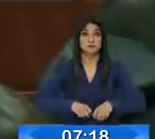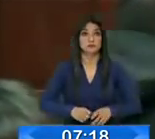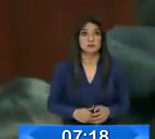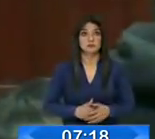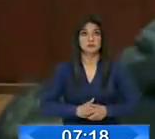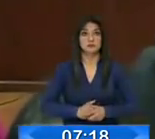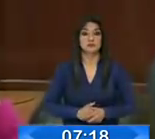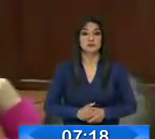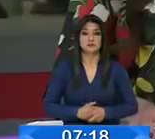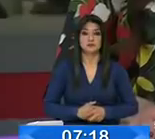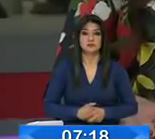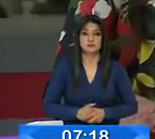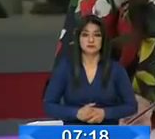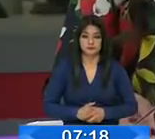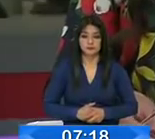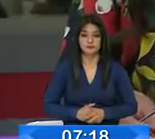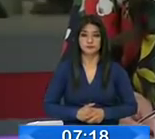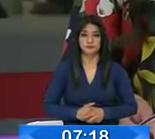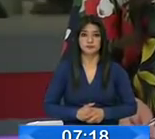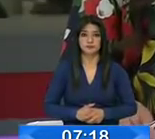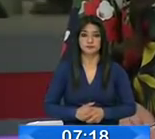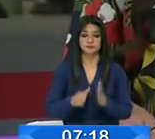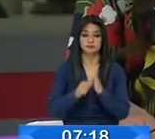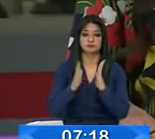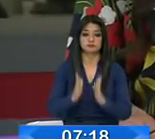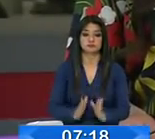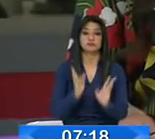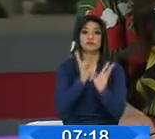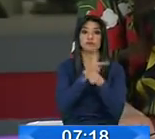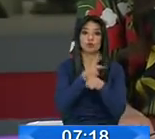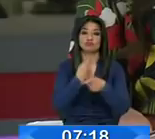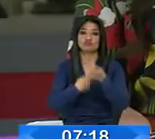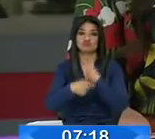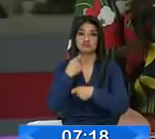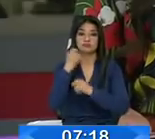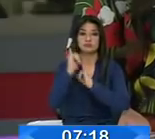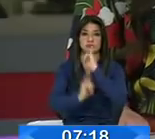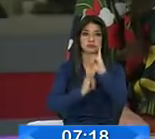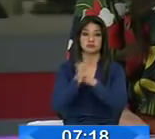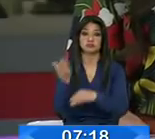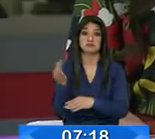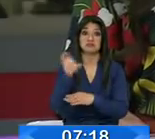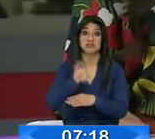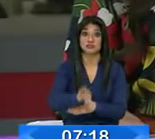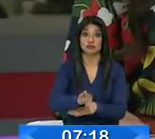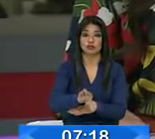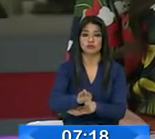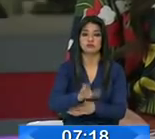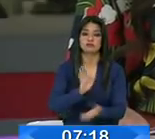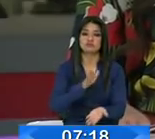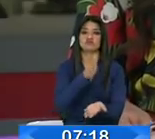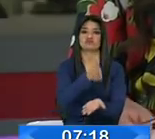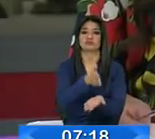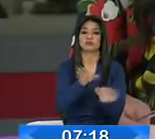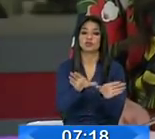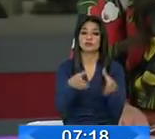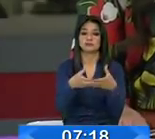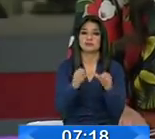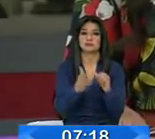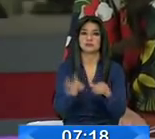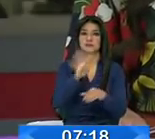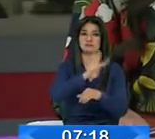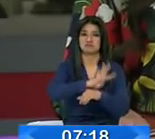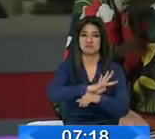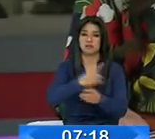Marilyn Jaramillo. El ministro de Producción, Comercio Exterior, Inversiones y Pesca, Iván Ontaneda, acudió a la Comisión de la Asamblea Nacional